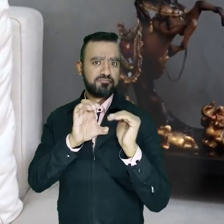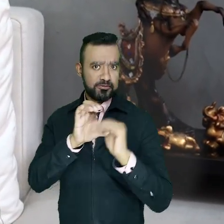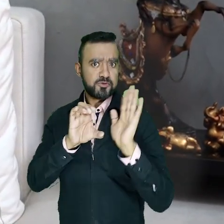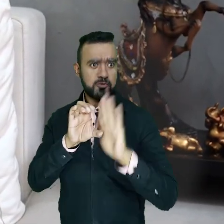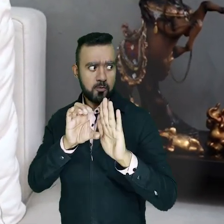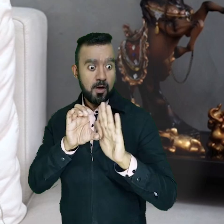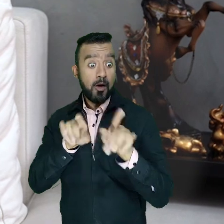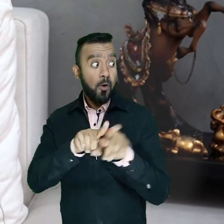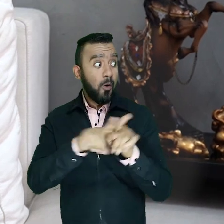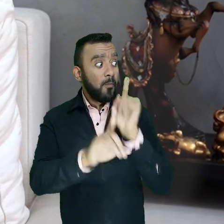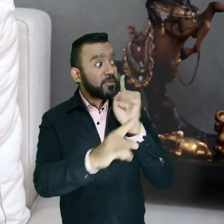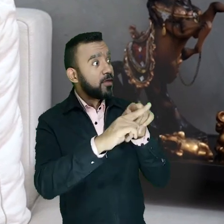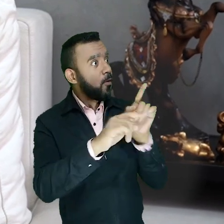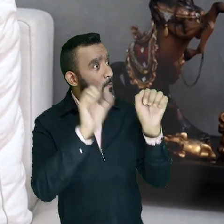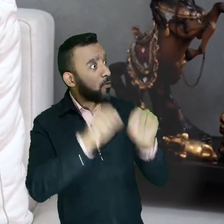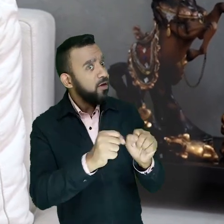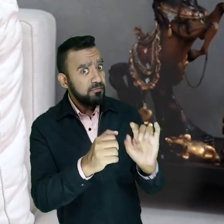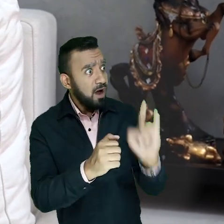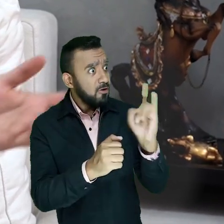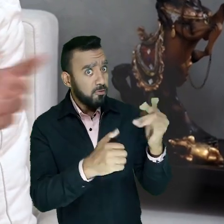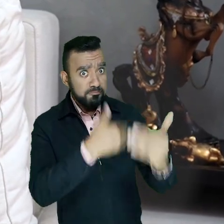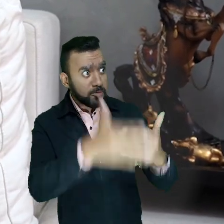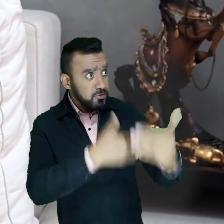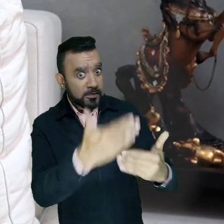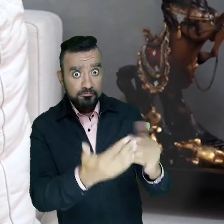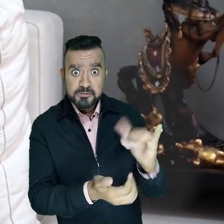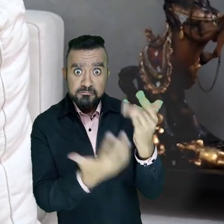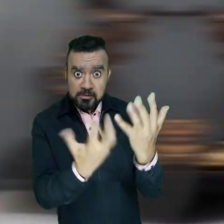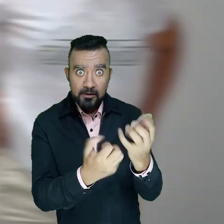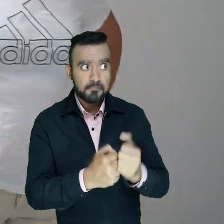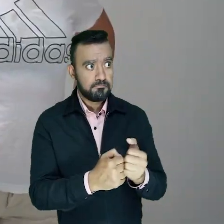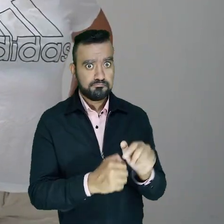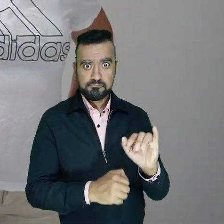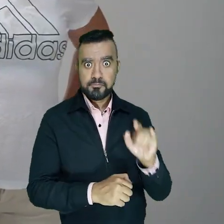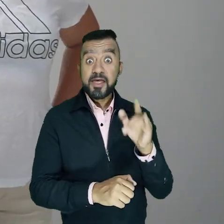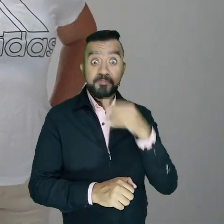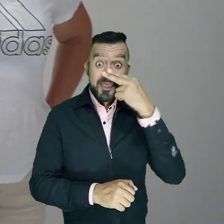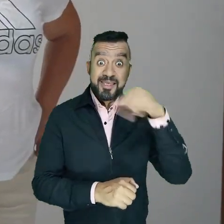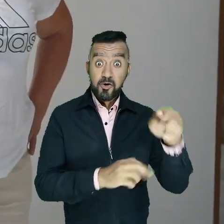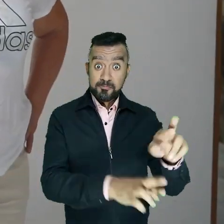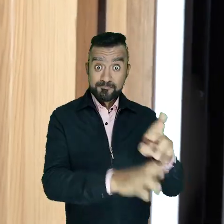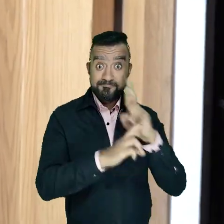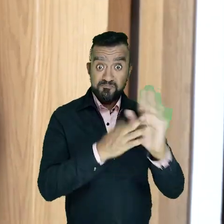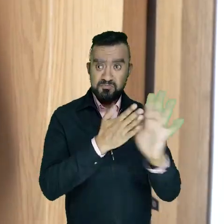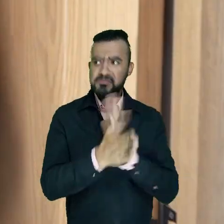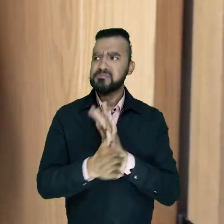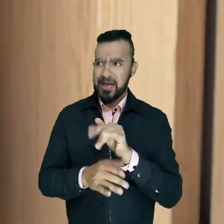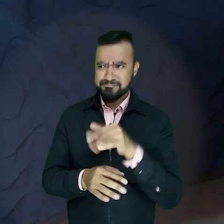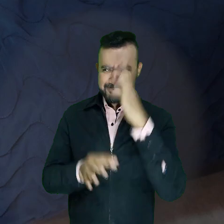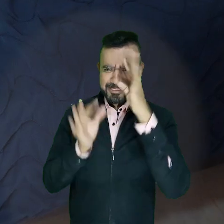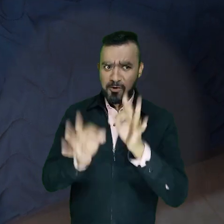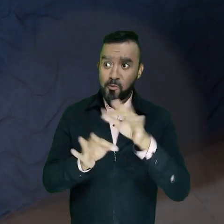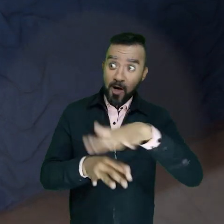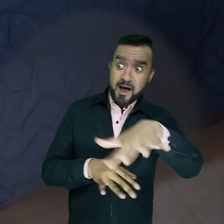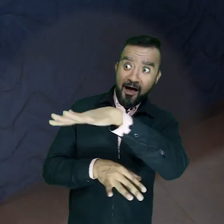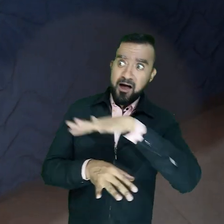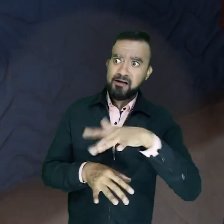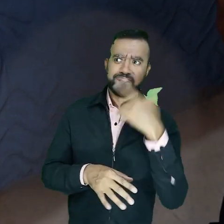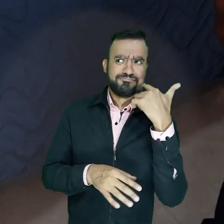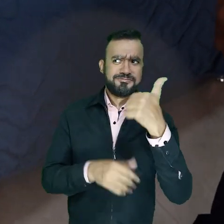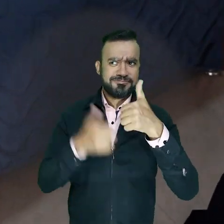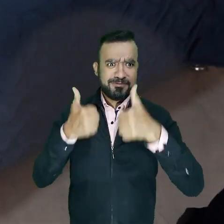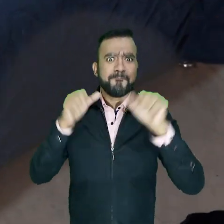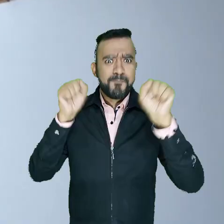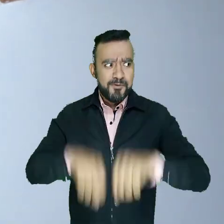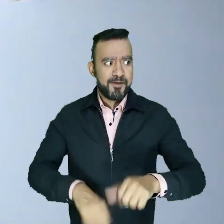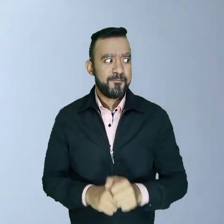el silencio, la tranquilidad, es un barrio muy calmado. Lo que se sacó de allí, toda esa cerámica y toda